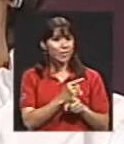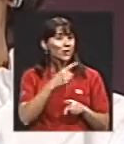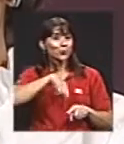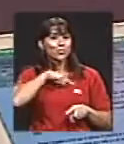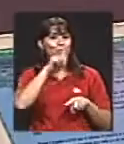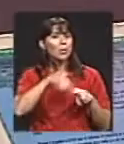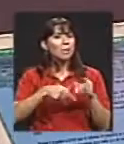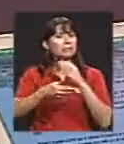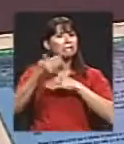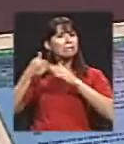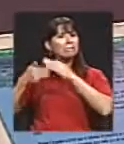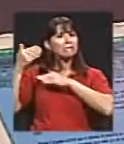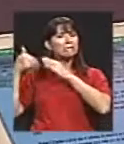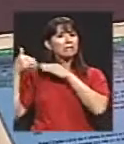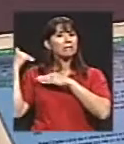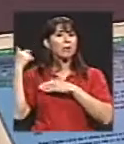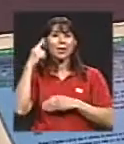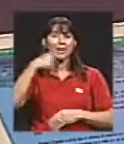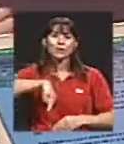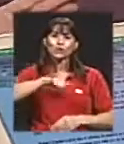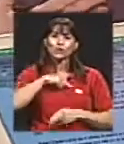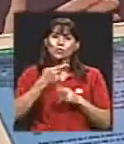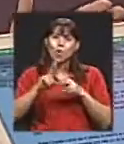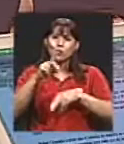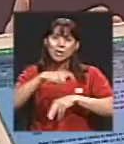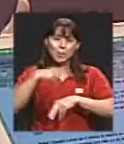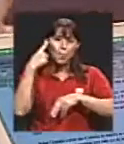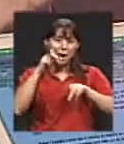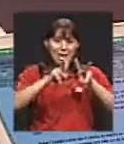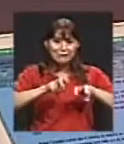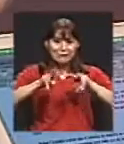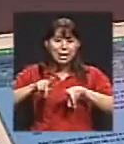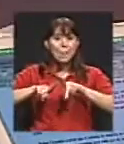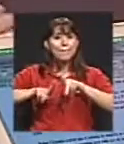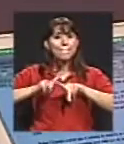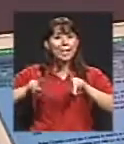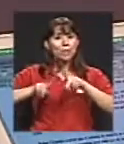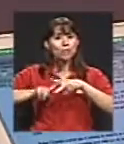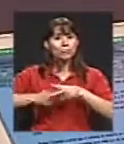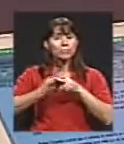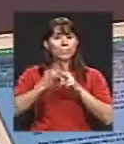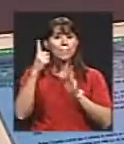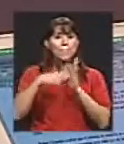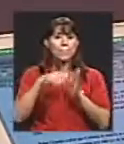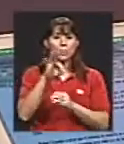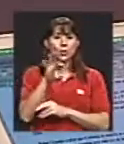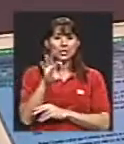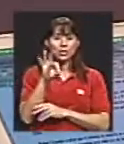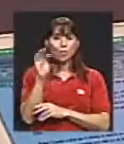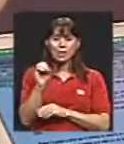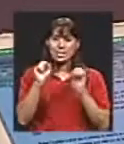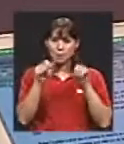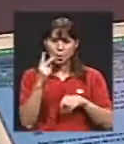era el tiempo era muy corto para nosotros hacer el análisis pero a partir del 90 se puede ver como ya viene existiendo toda